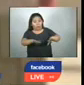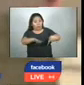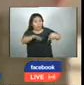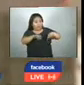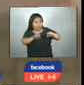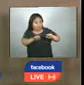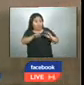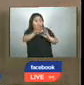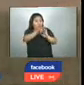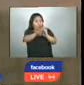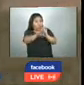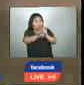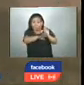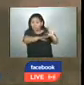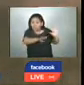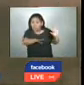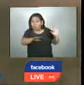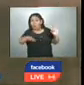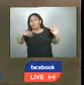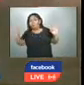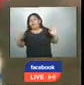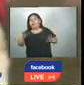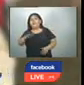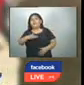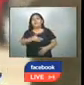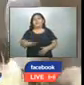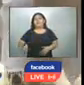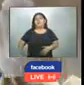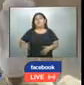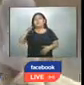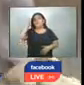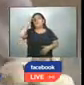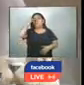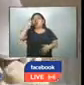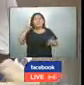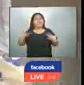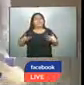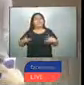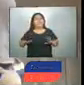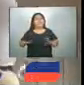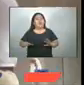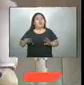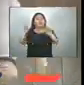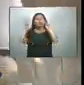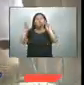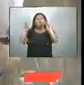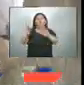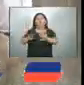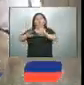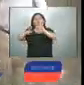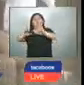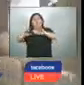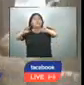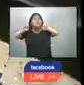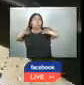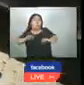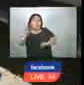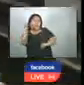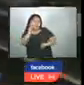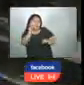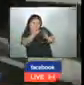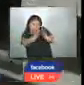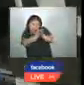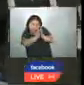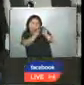normativa, puesta en pie por el expresidente Donald Trump, se aplicará el llamado título 8, que permite a los migrantes solicitar